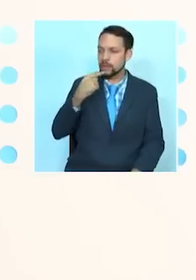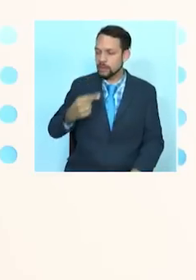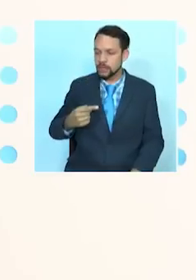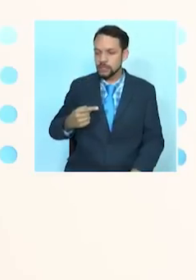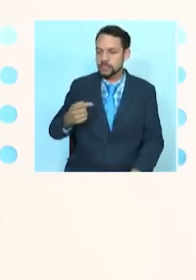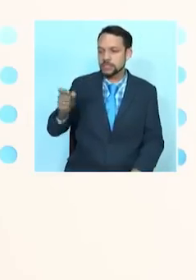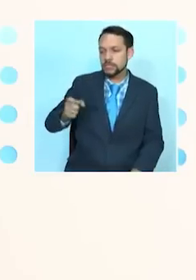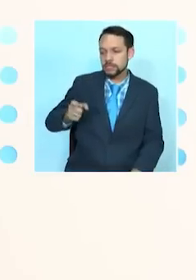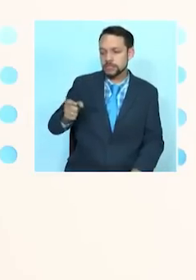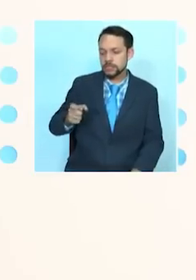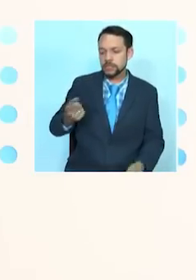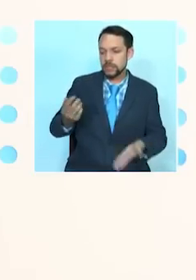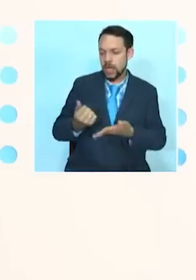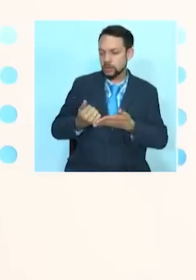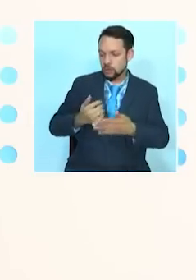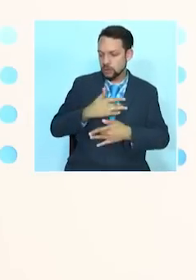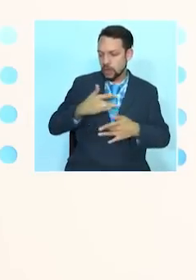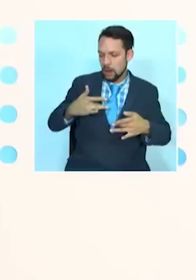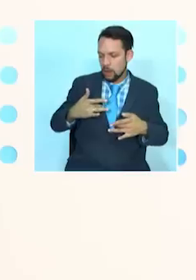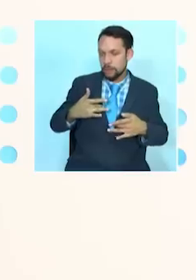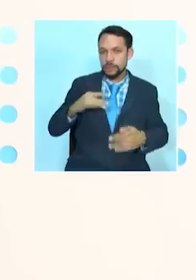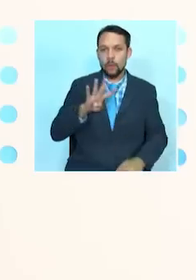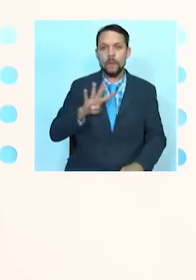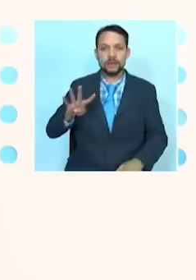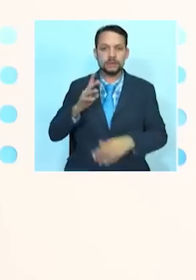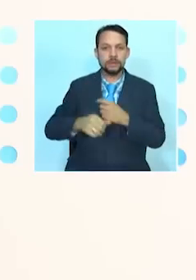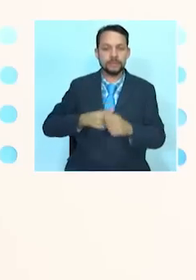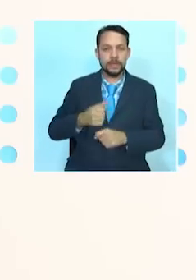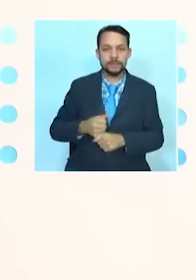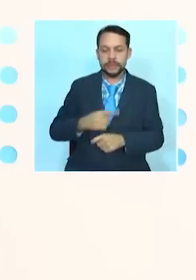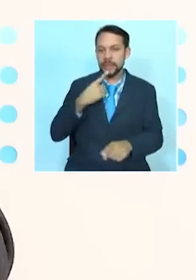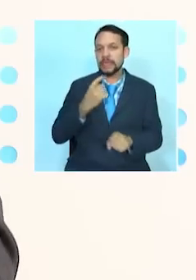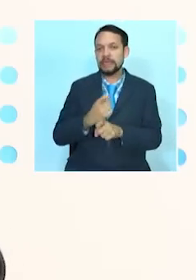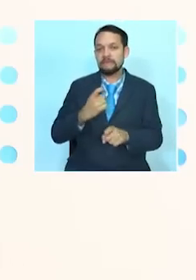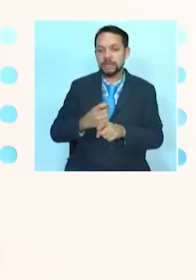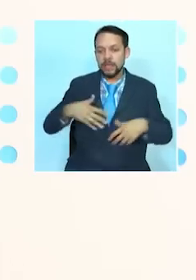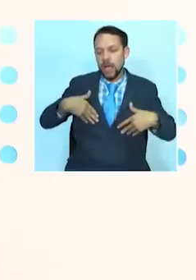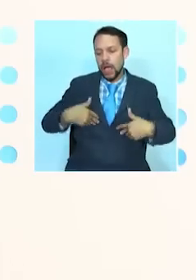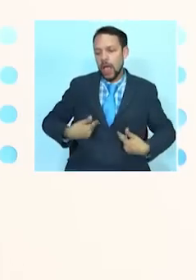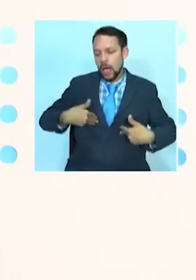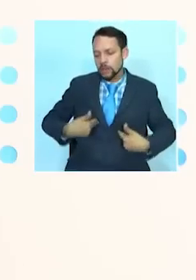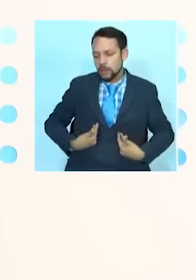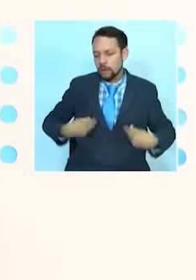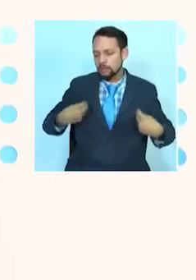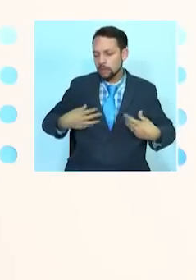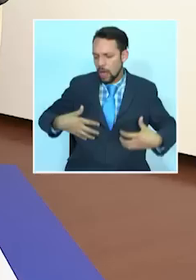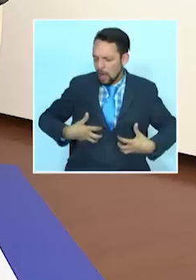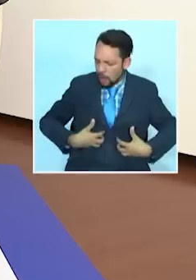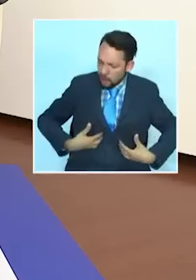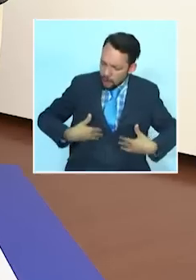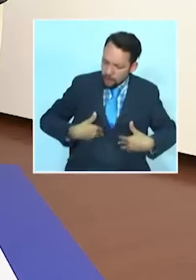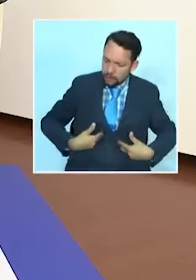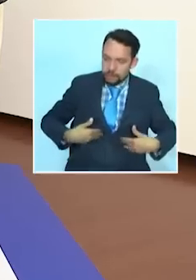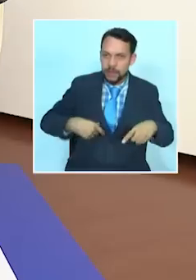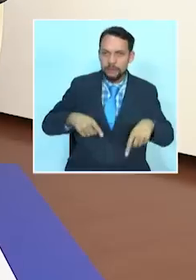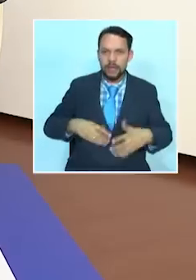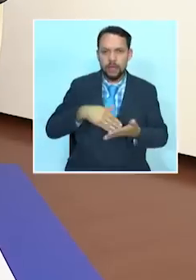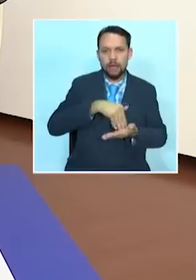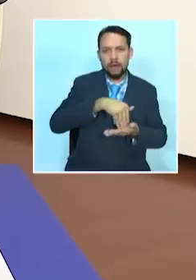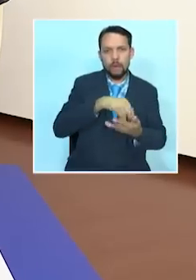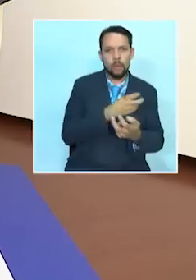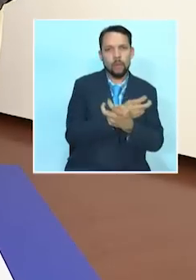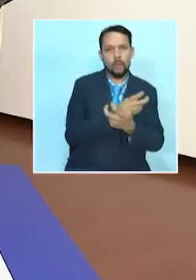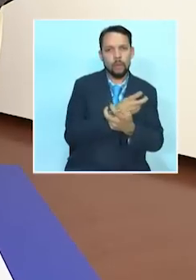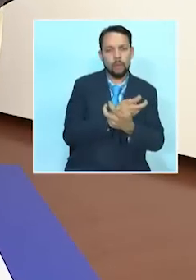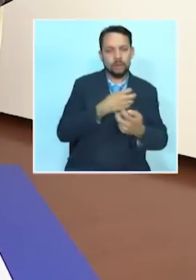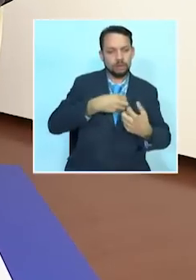44 años y sufro de fatiga crónica y artrosis eh todos los seres humanos